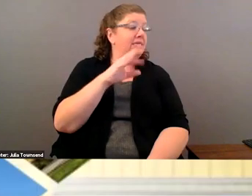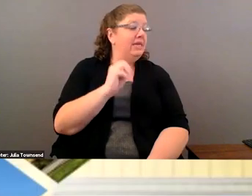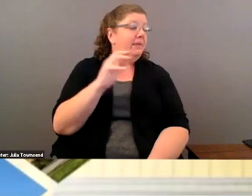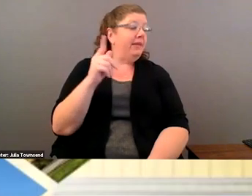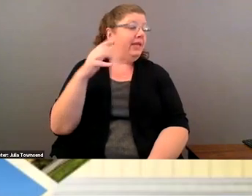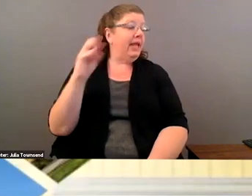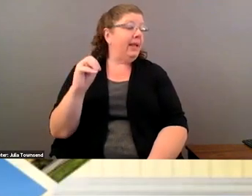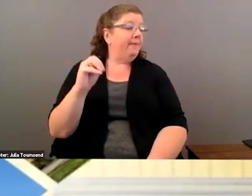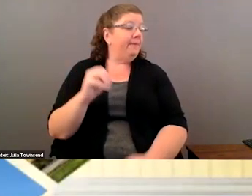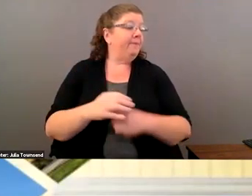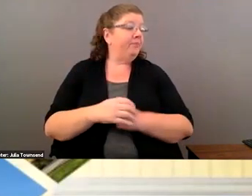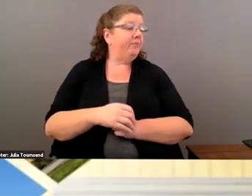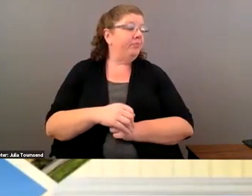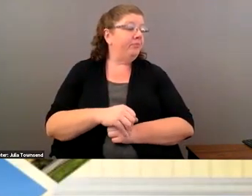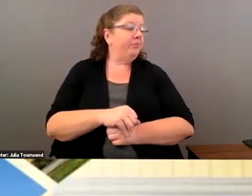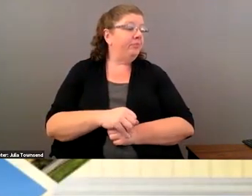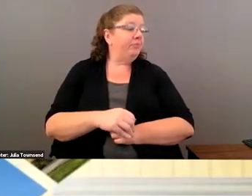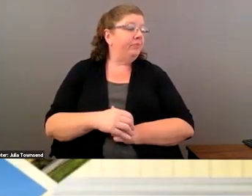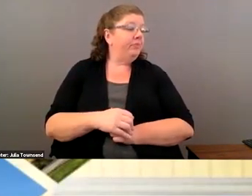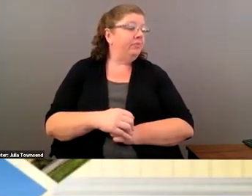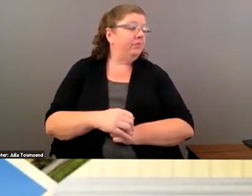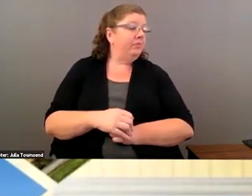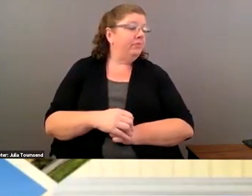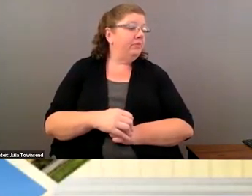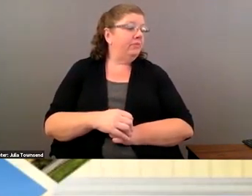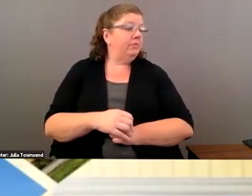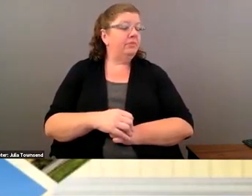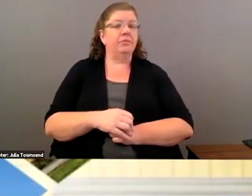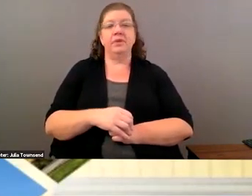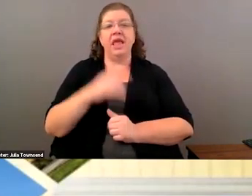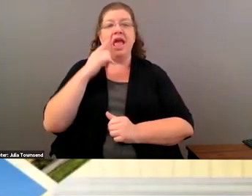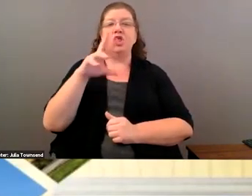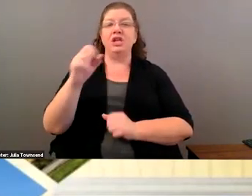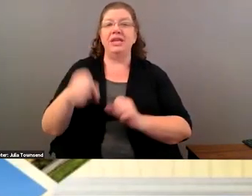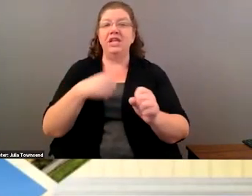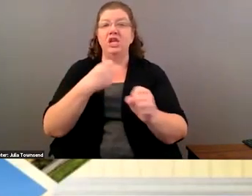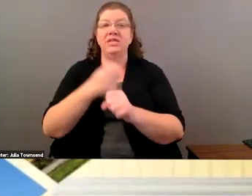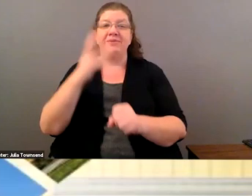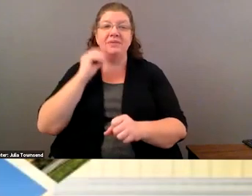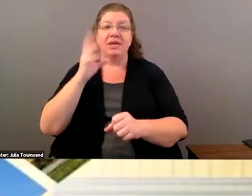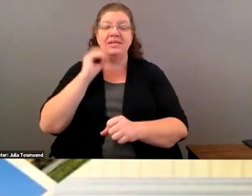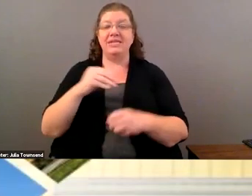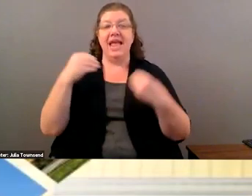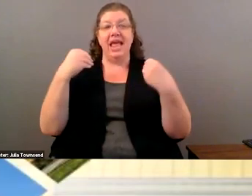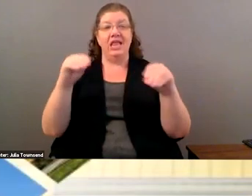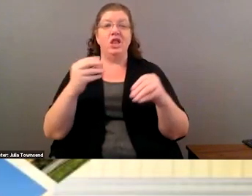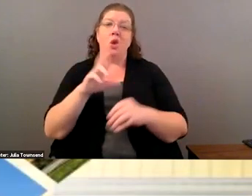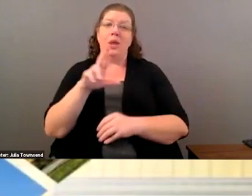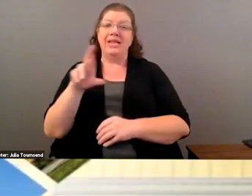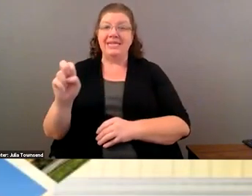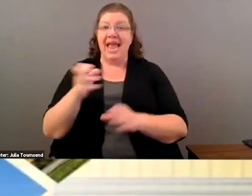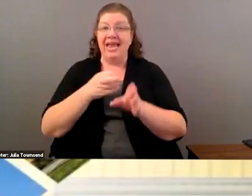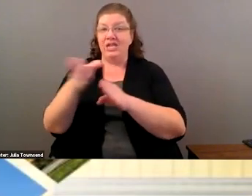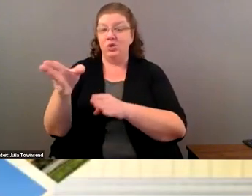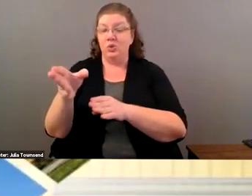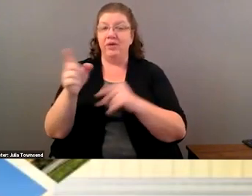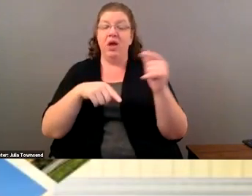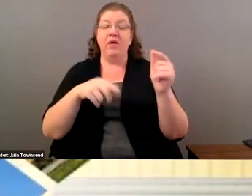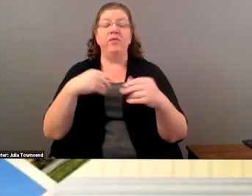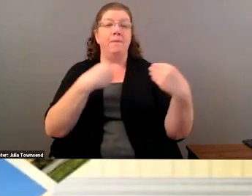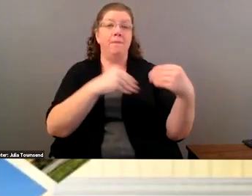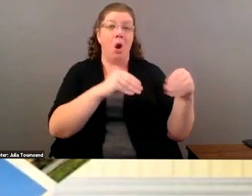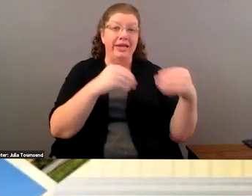chang es parte de chica y can shopping y tiene muchos años en la industria